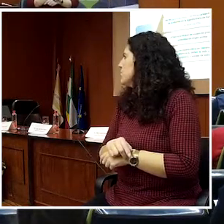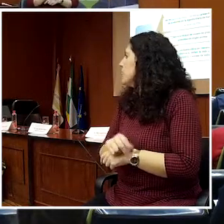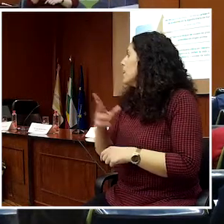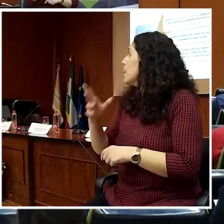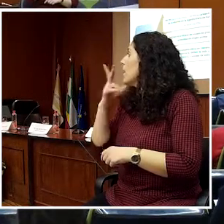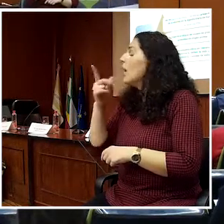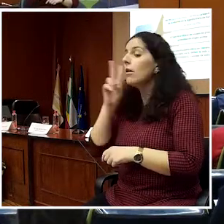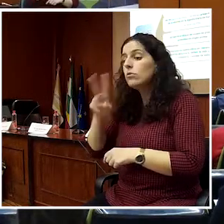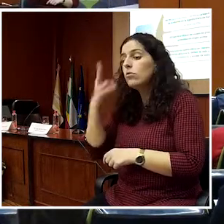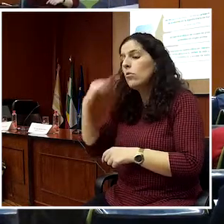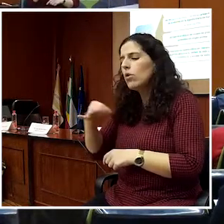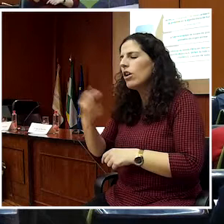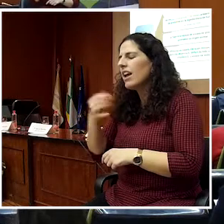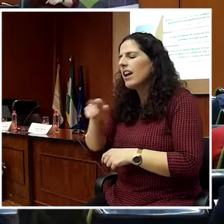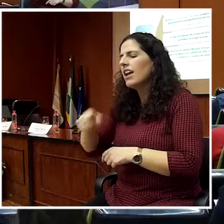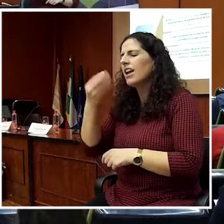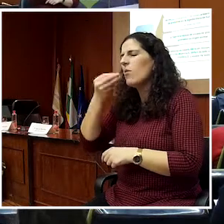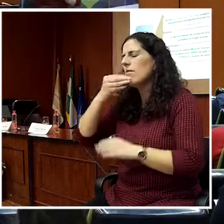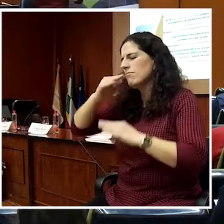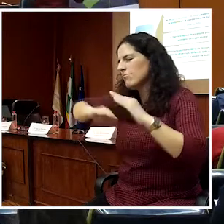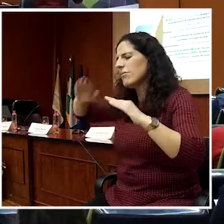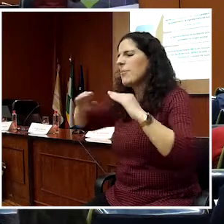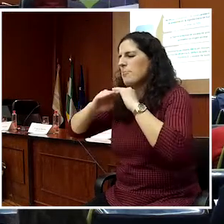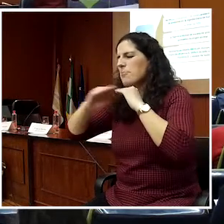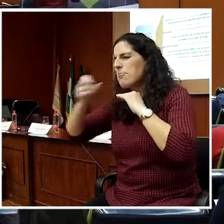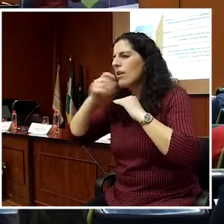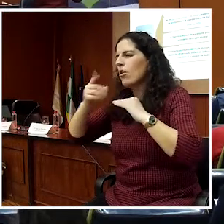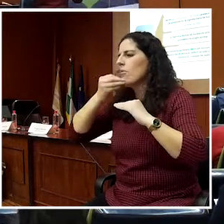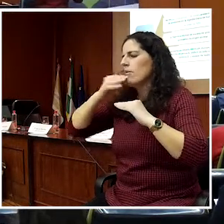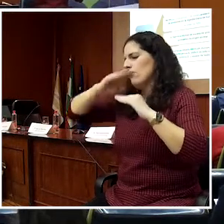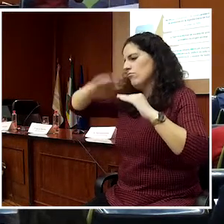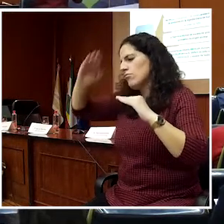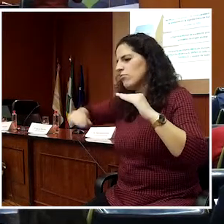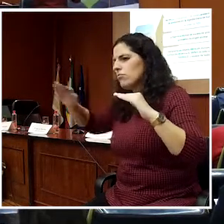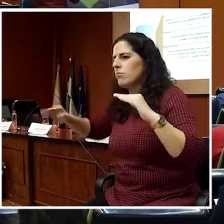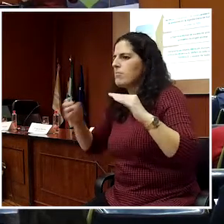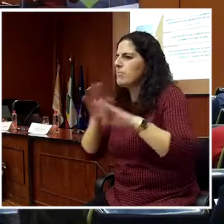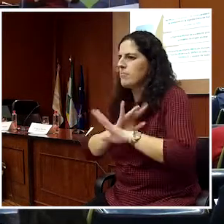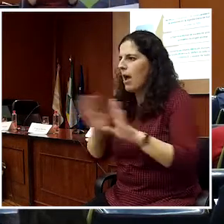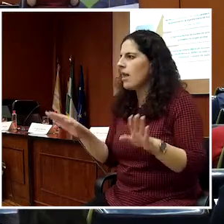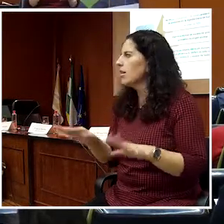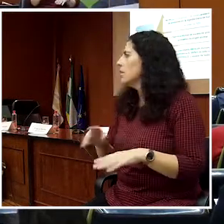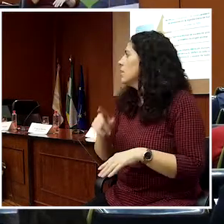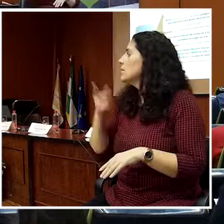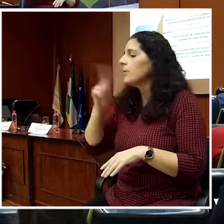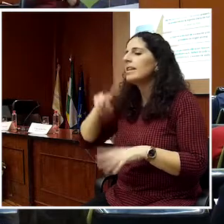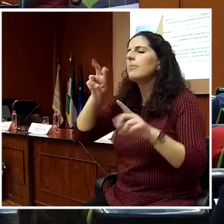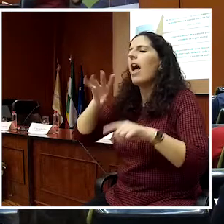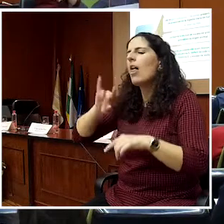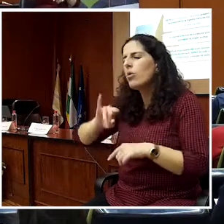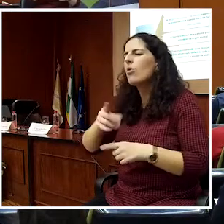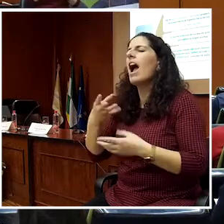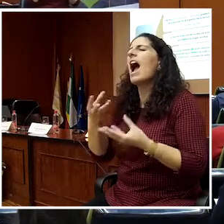estemos viendo que los niños consumen desequilibradamente estos macronutrientes, que son los azúcares, las grasas